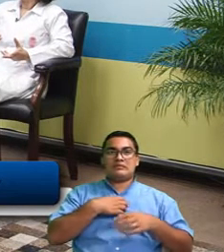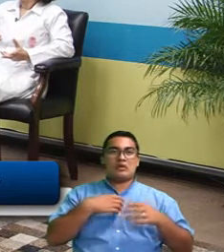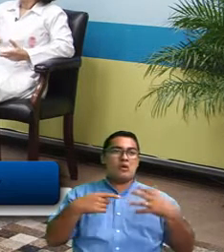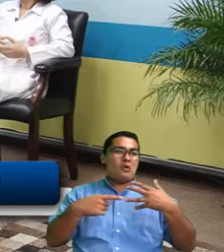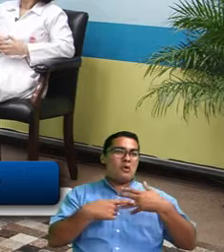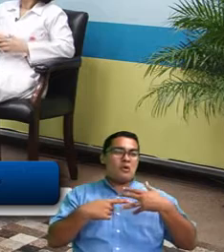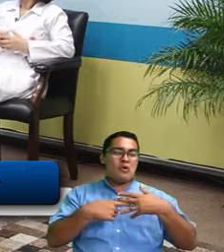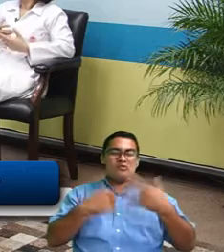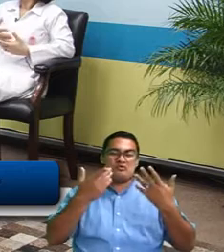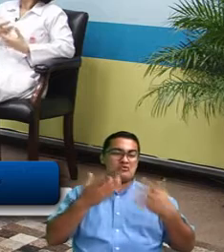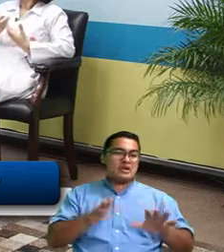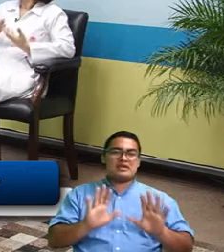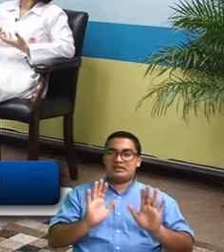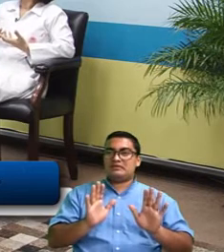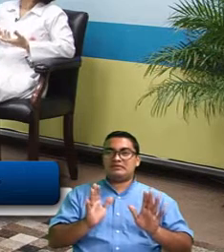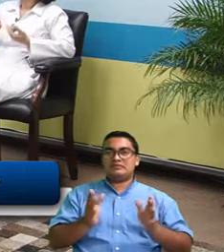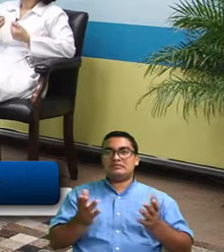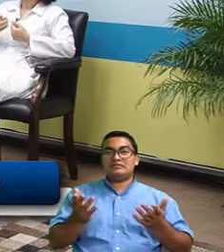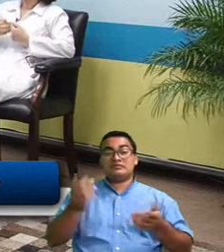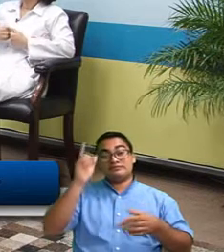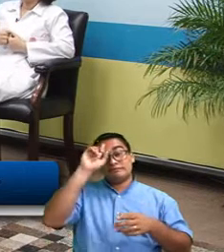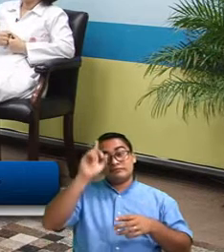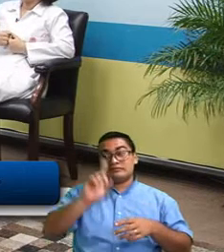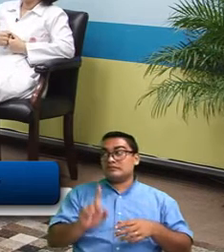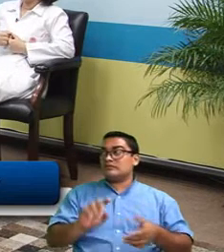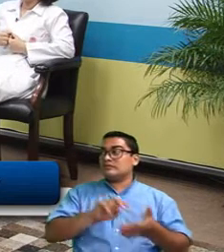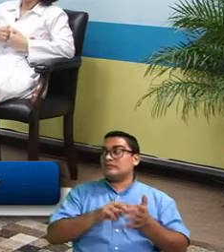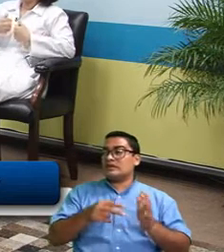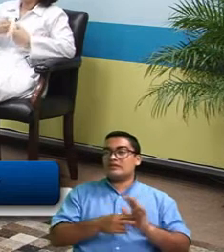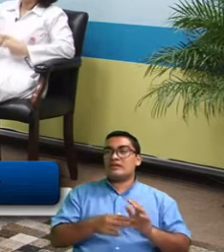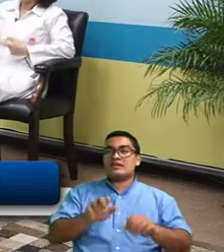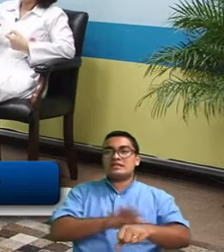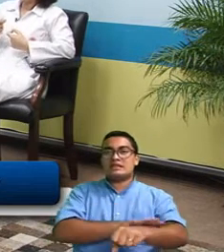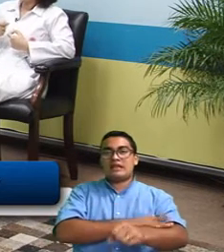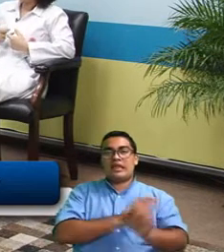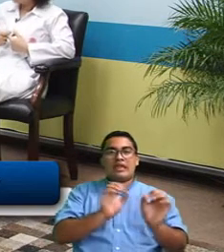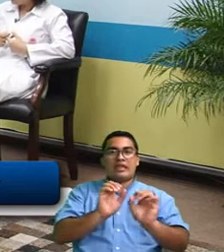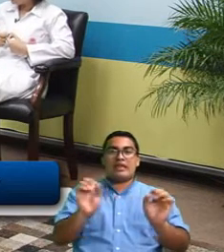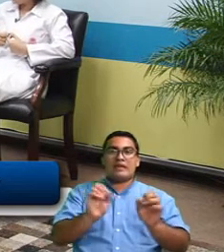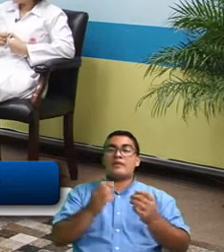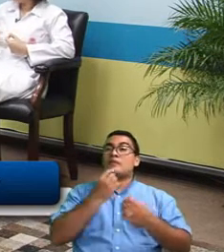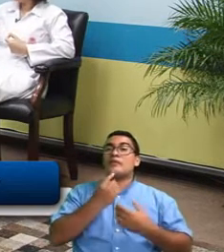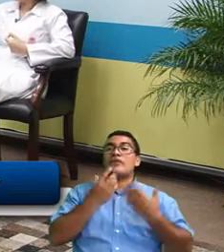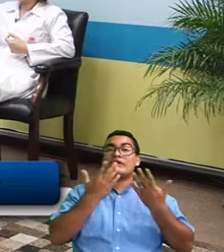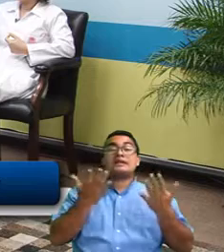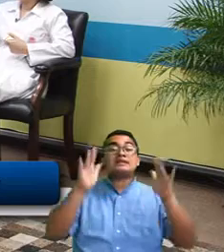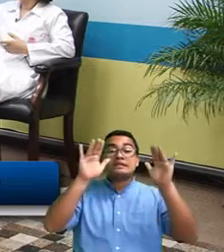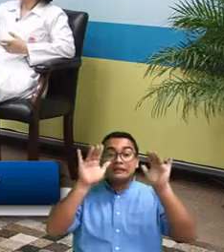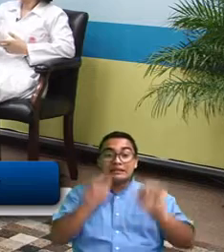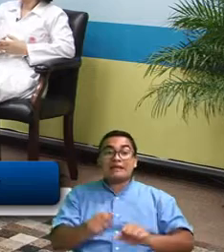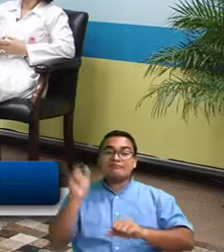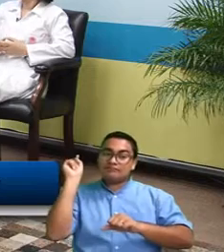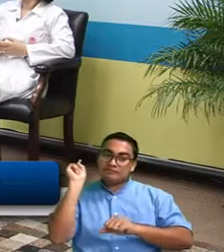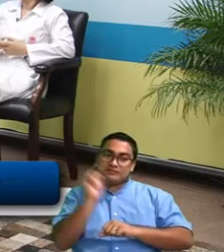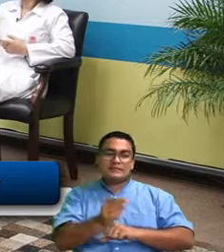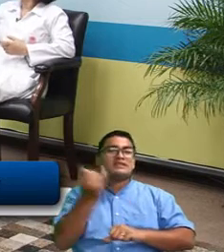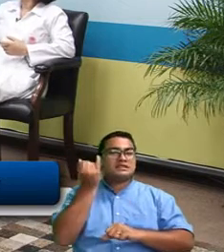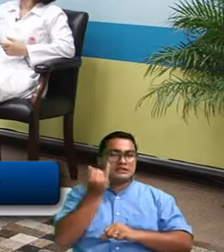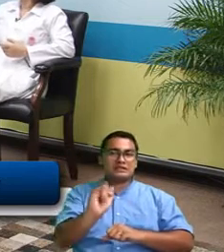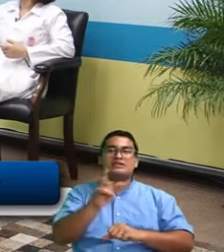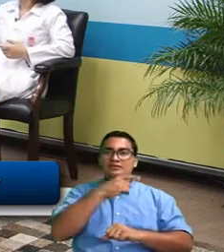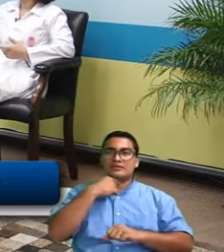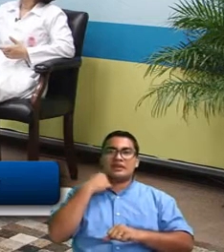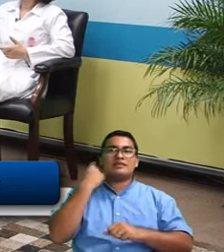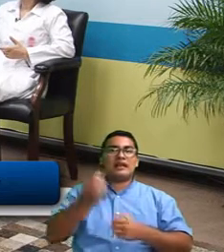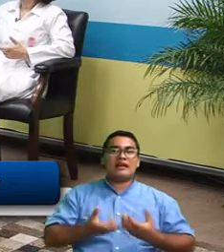también. Sí, sí, correcto. Entonces no hay forma de diagnosticarlo por síntomas, porque ya cuando da síntomas que uno dice, sí, eso es un cáncer, como es cuando otra, ya